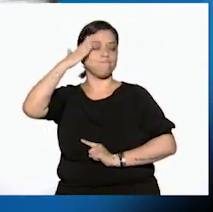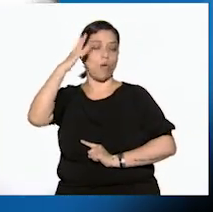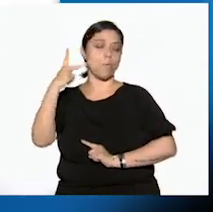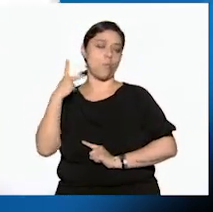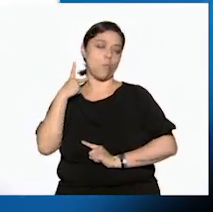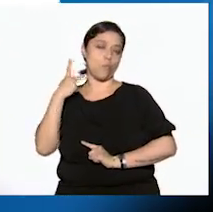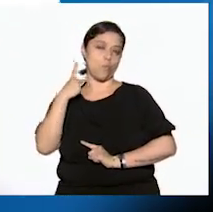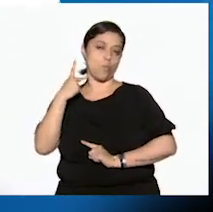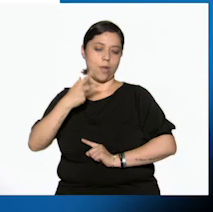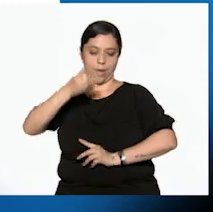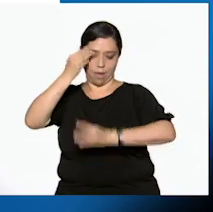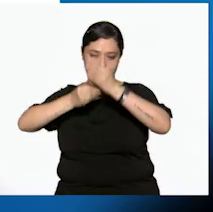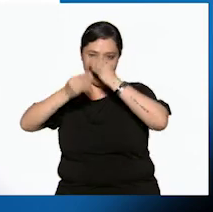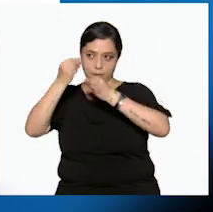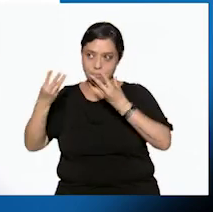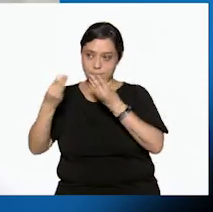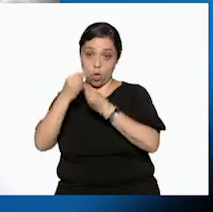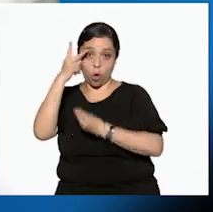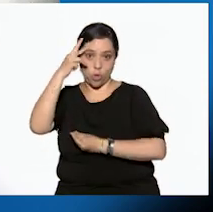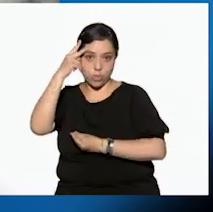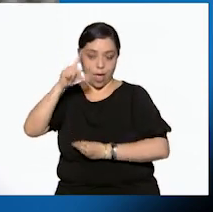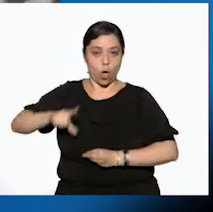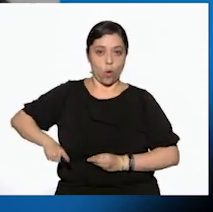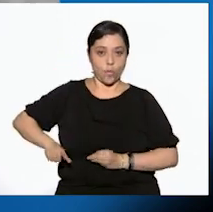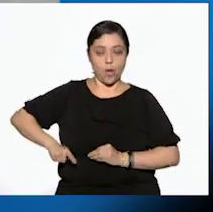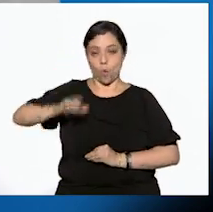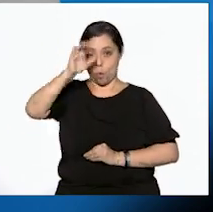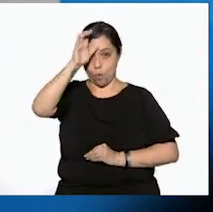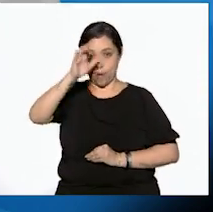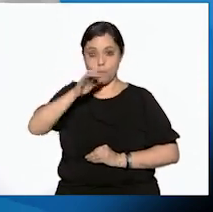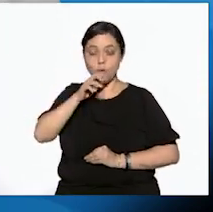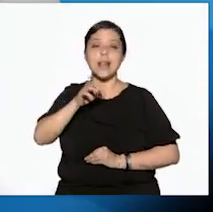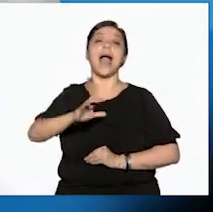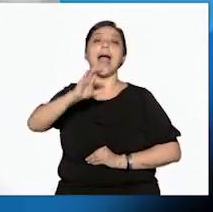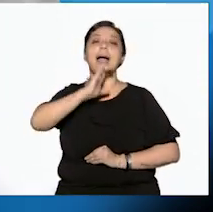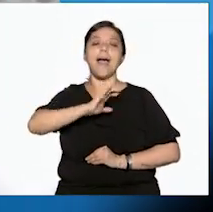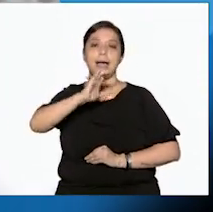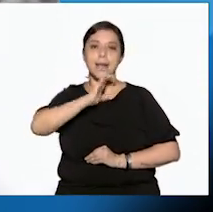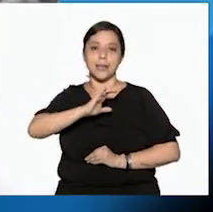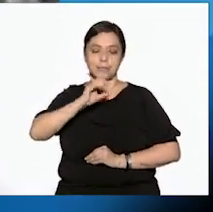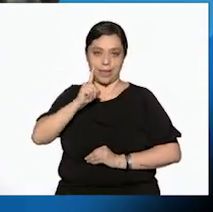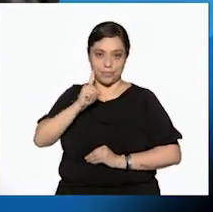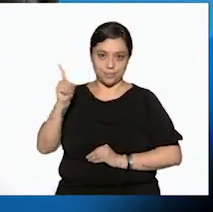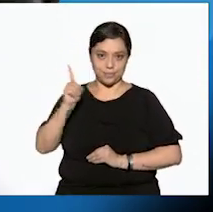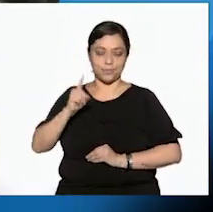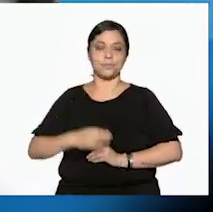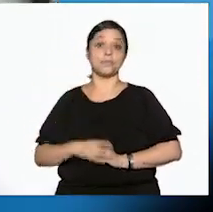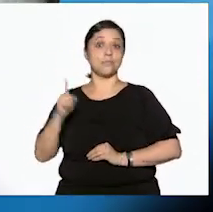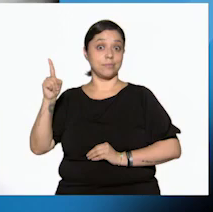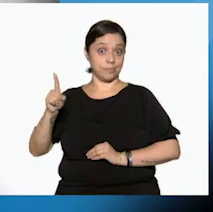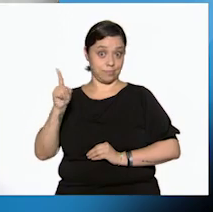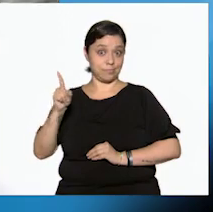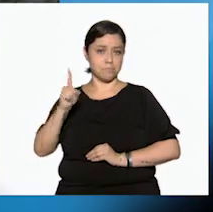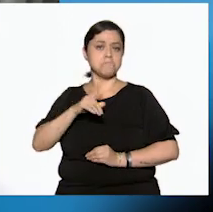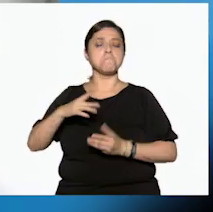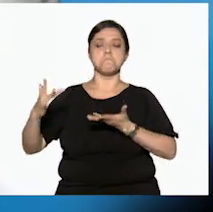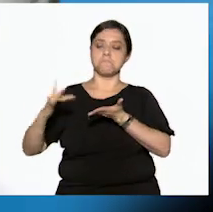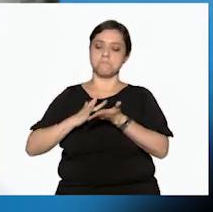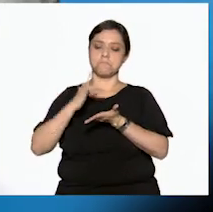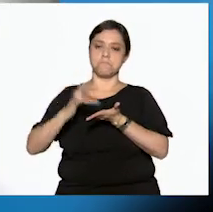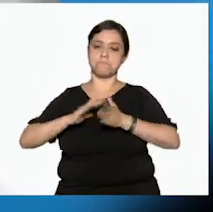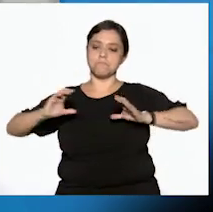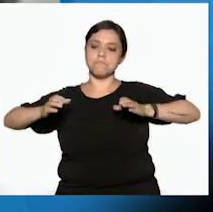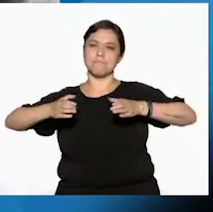el régimen de Díaz, el gobernador de Coahuila, Venustiano Carranza. Carranza se apoyó en un grupo de